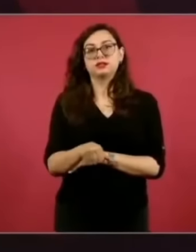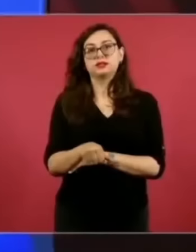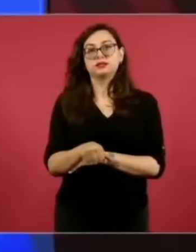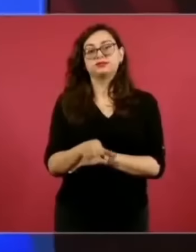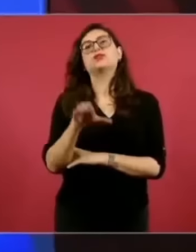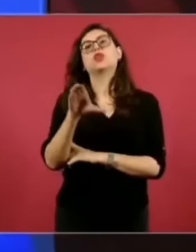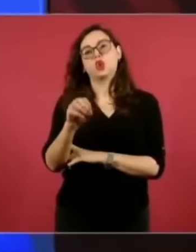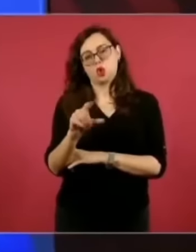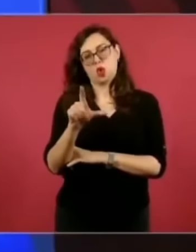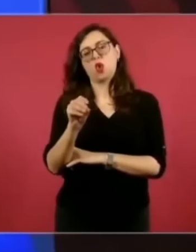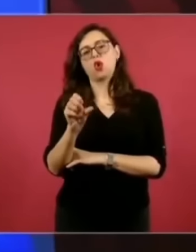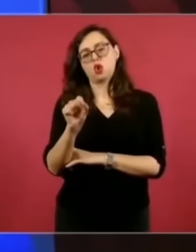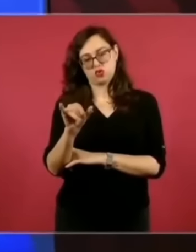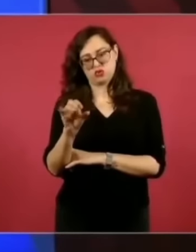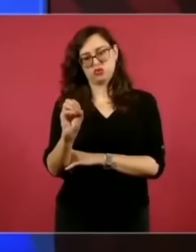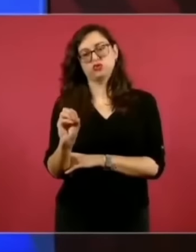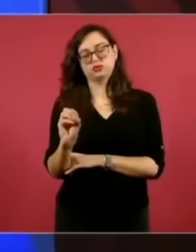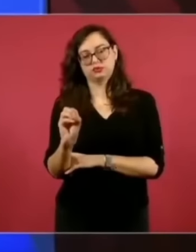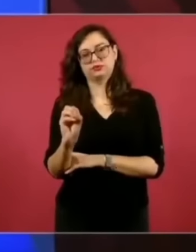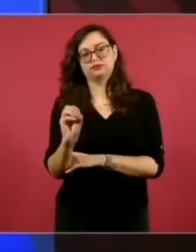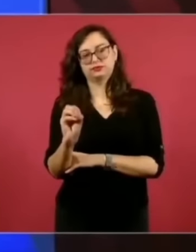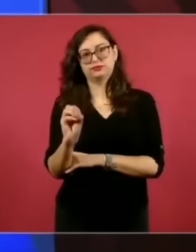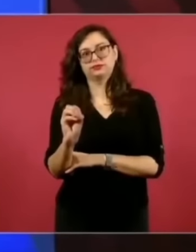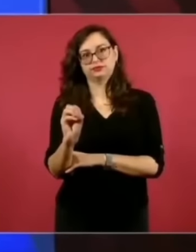Luis Donaldo Colosio.